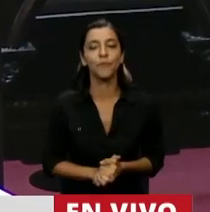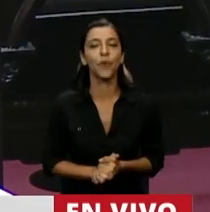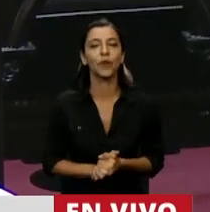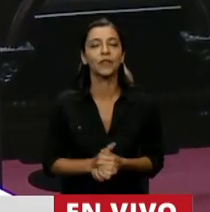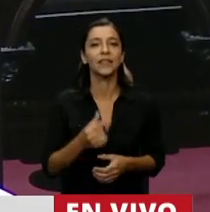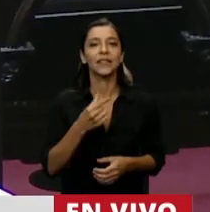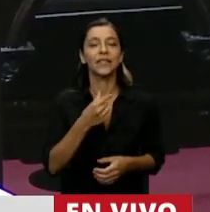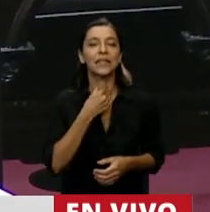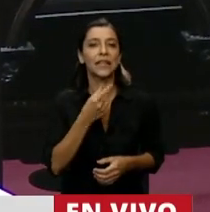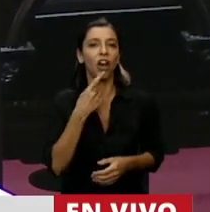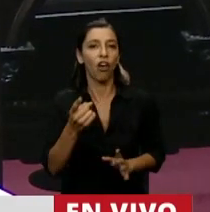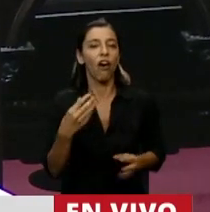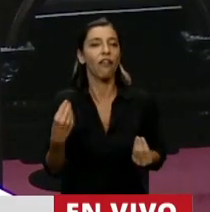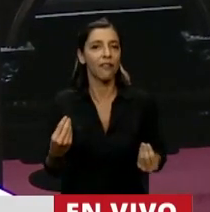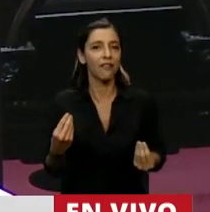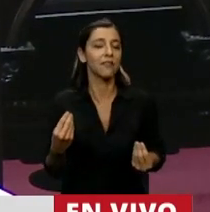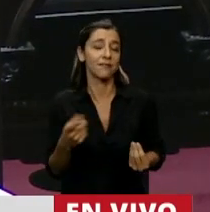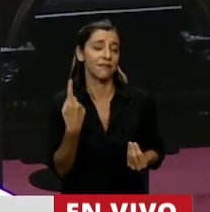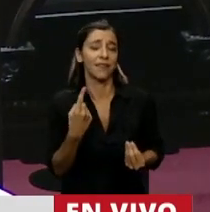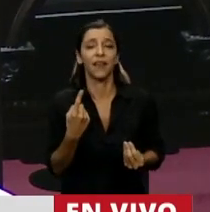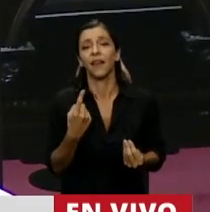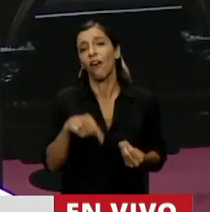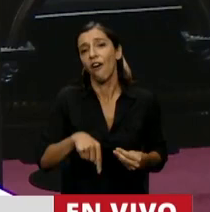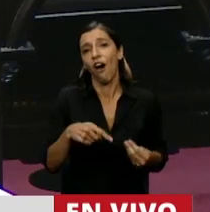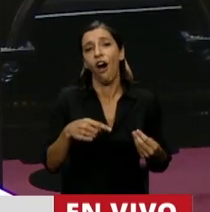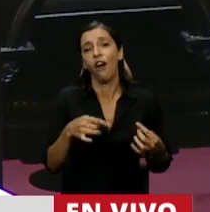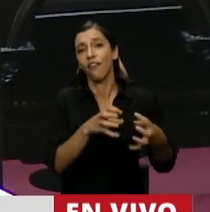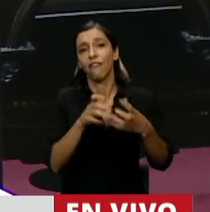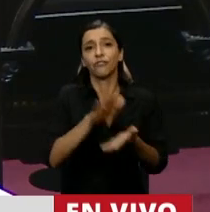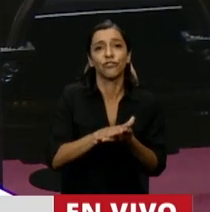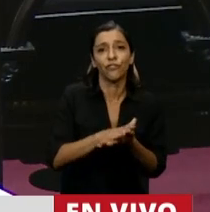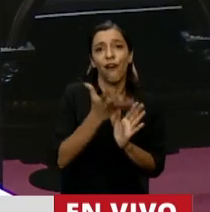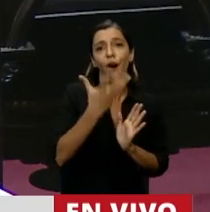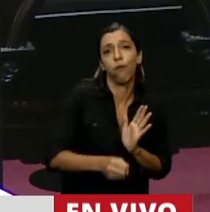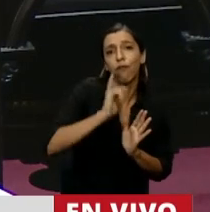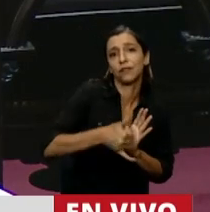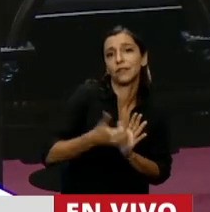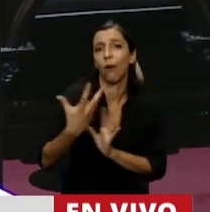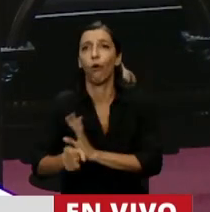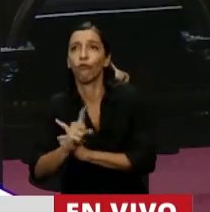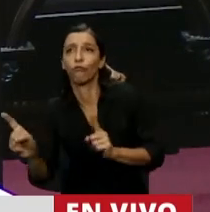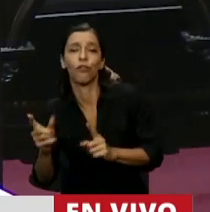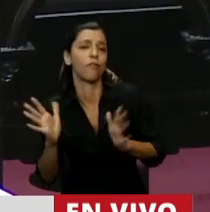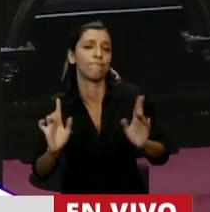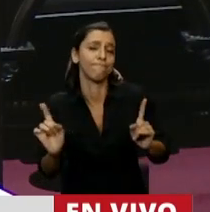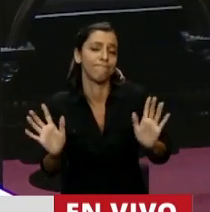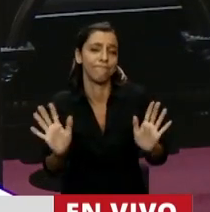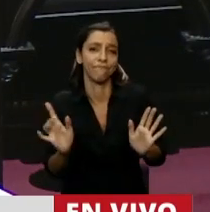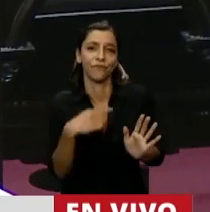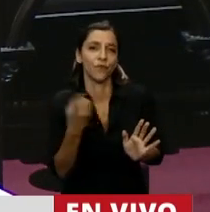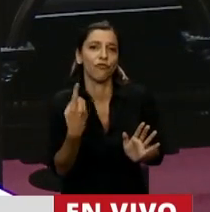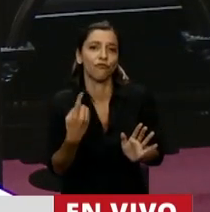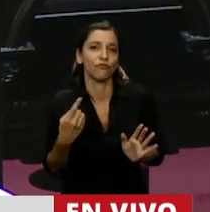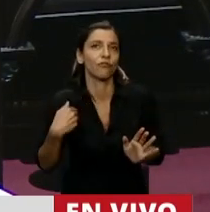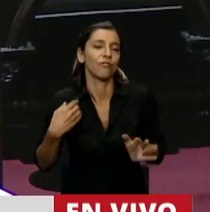claro, que es que no estamos discutiendo hoy aquí si aborto sí o aborto no. Los abortos son una realidad en nuestro país. Lo que estamos discutiendo es si esos